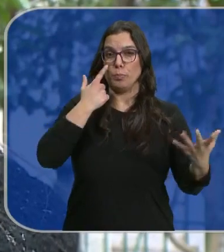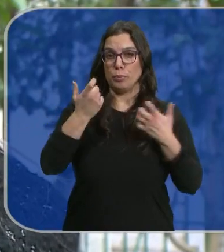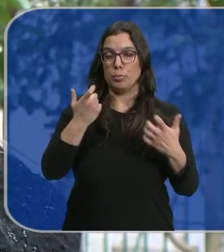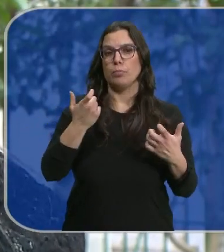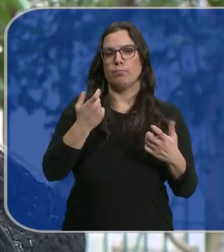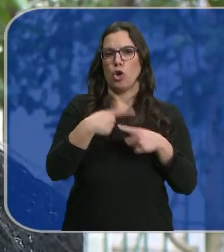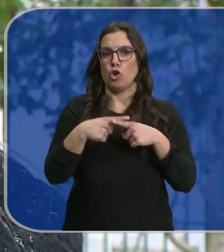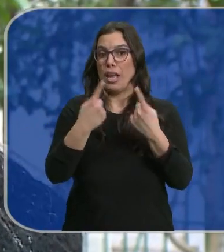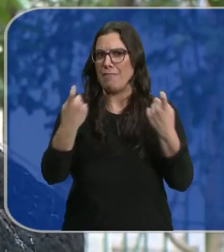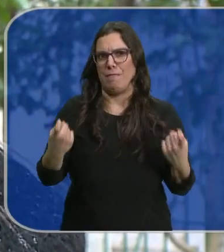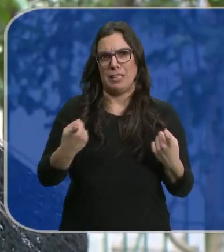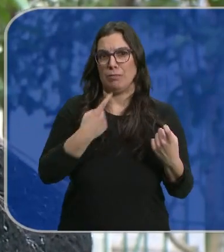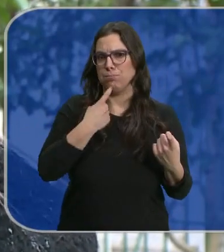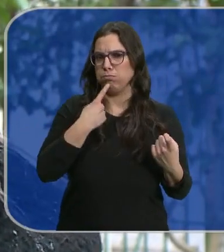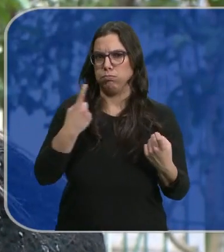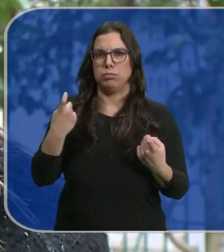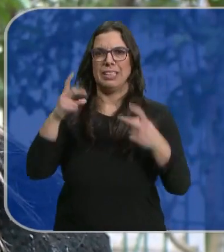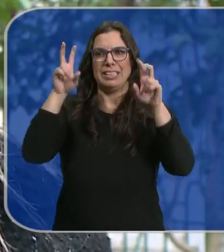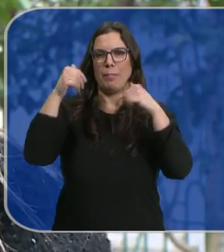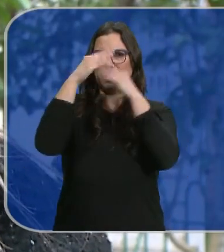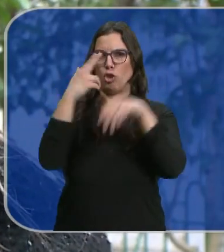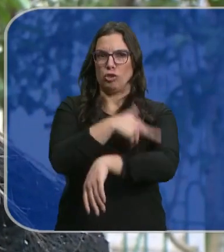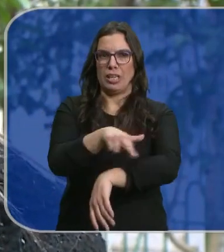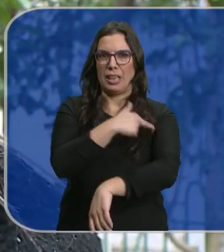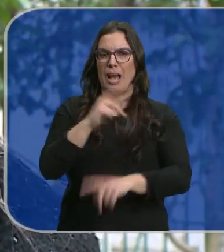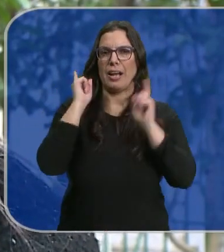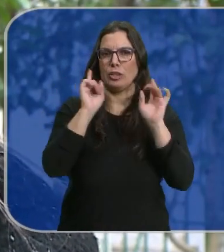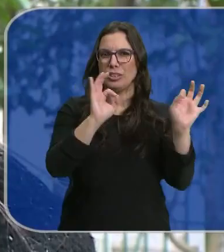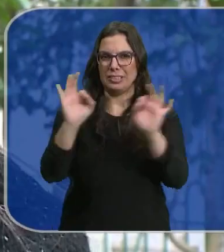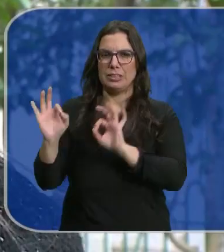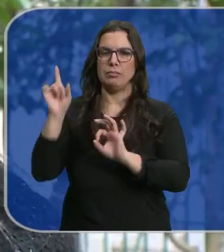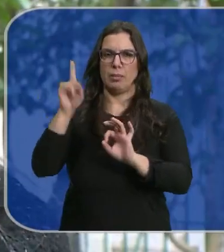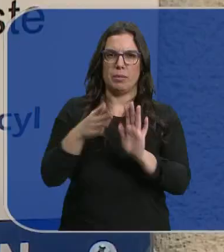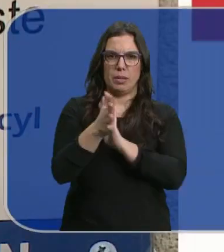los déficits y deficiencias que hay ahora mismo en sanidad en cuanto a atención, contando casos concretos.